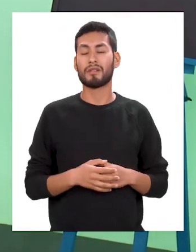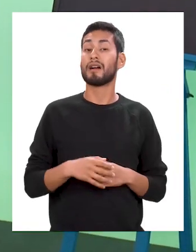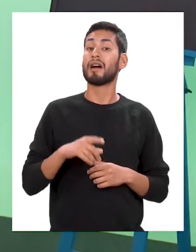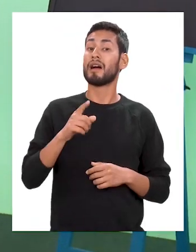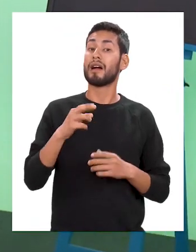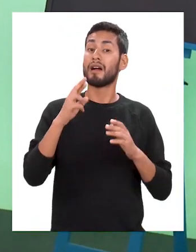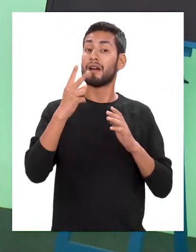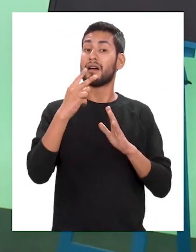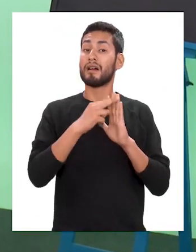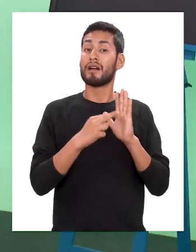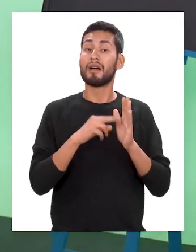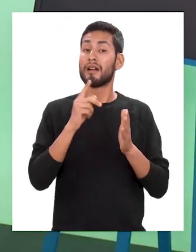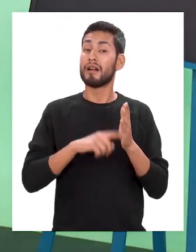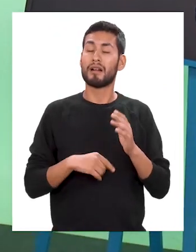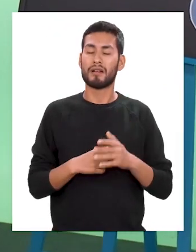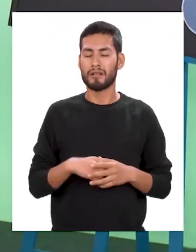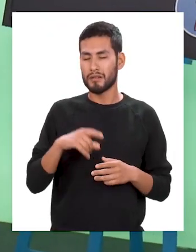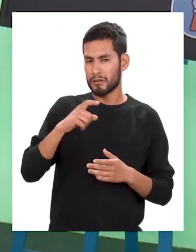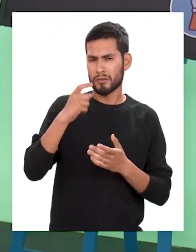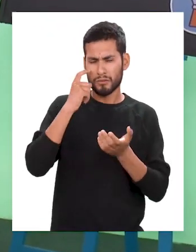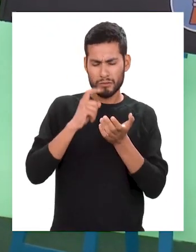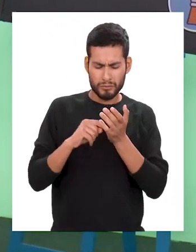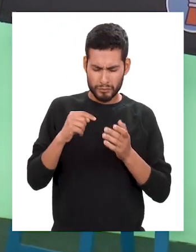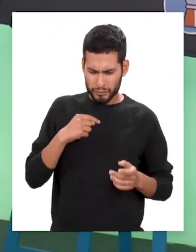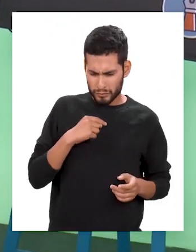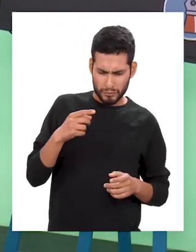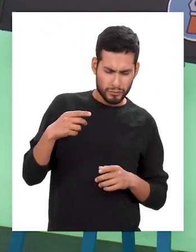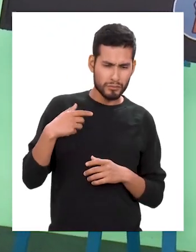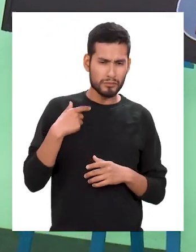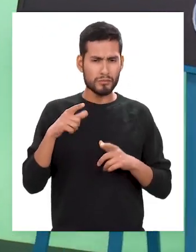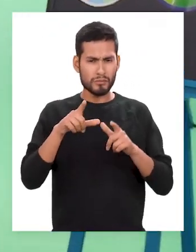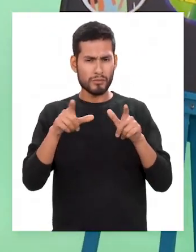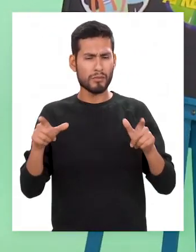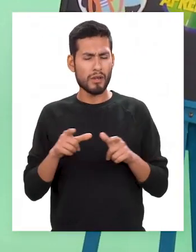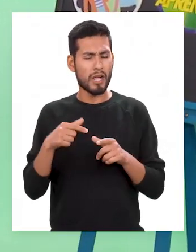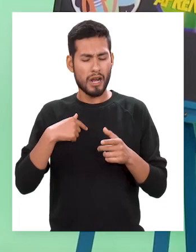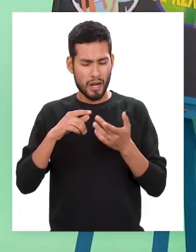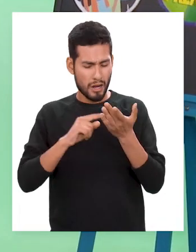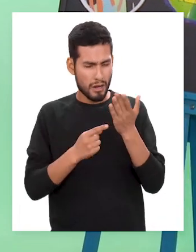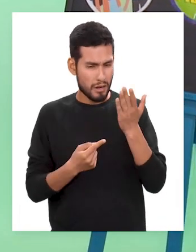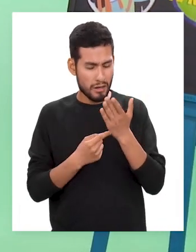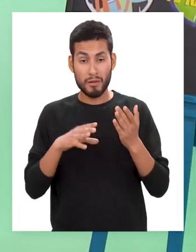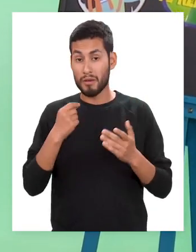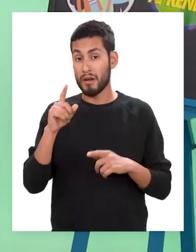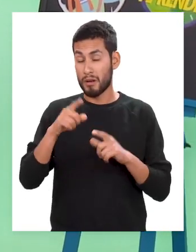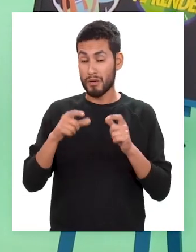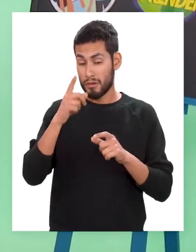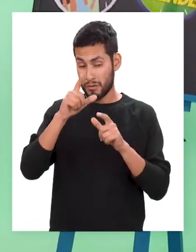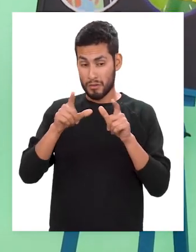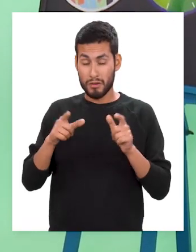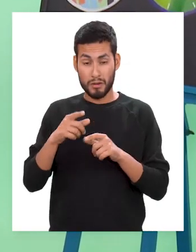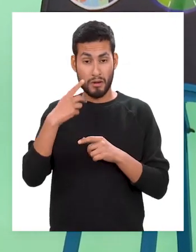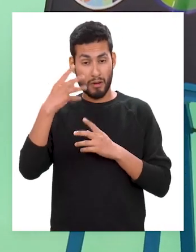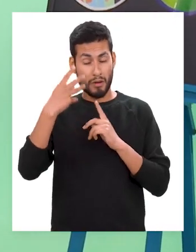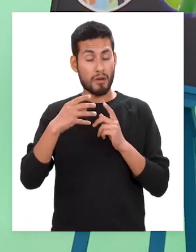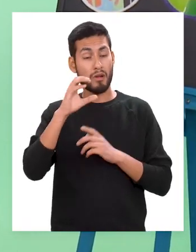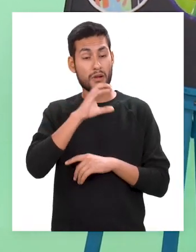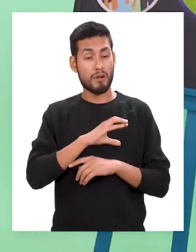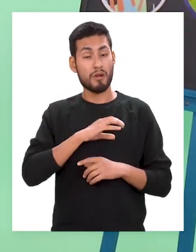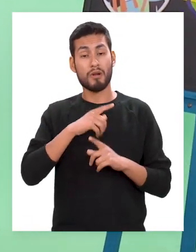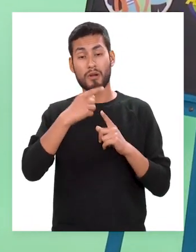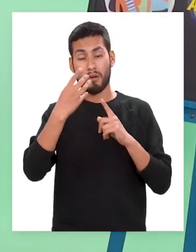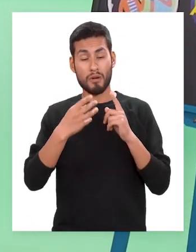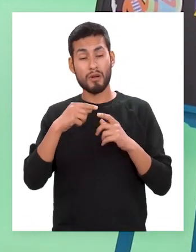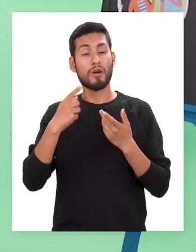que debemos tener en cuenta es reconocer en qué lugar del ciberespacio estamos, ya que algunos sitios se observa la conducta y algunas en